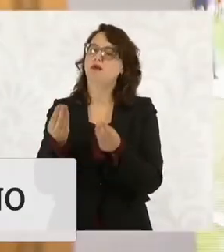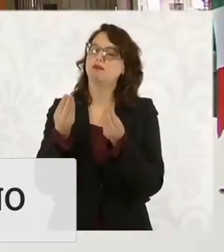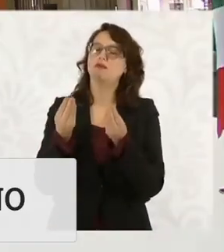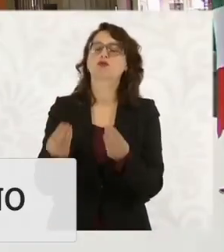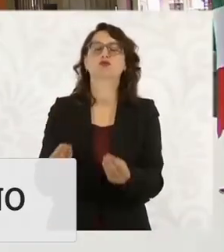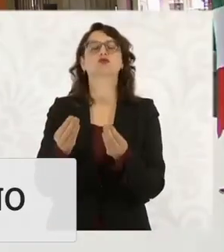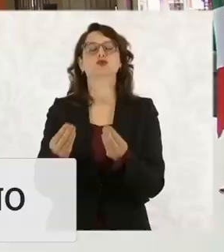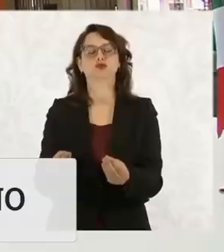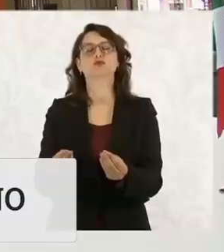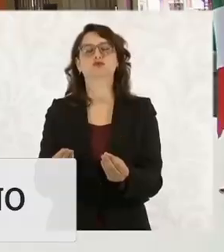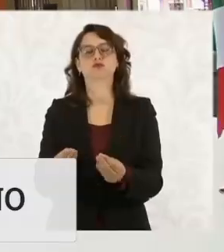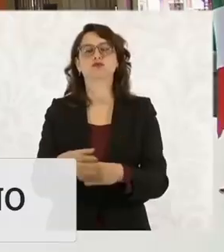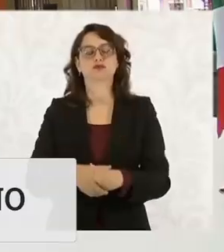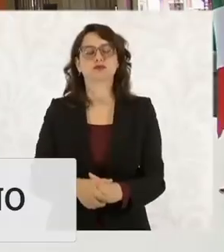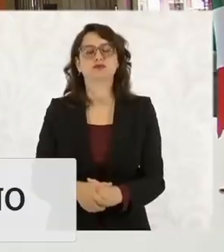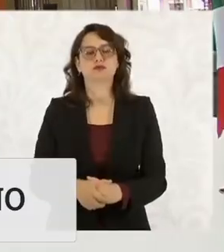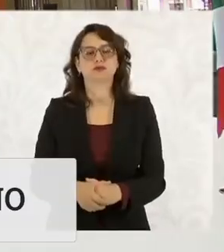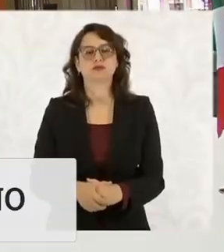proceso.